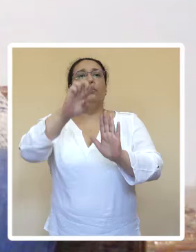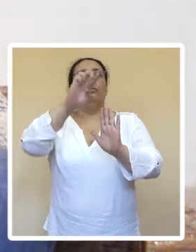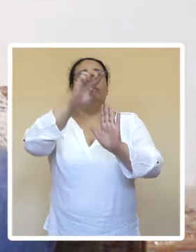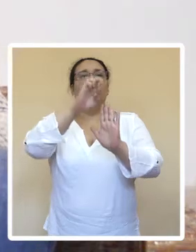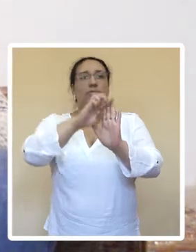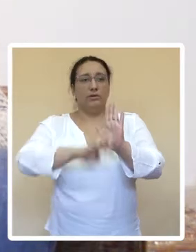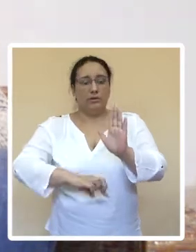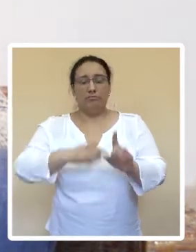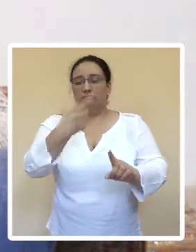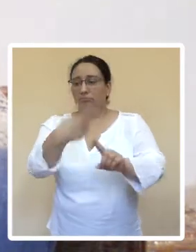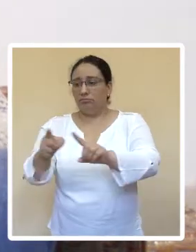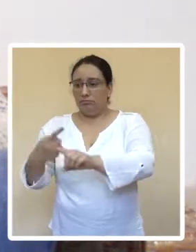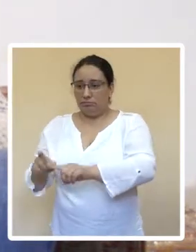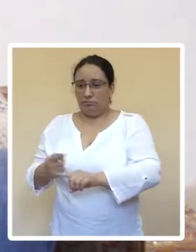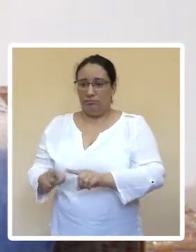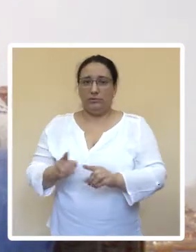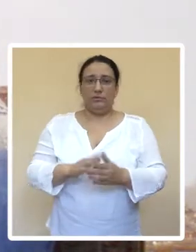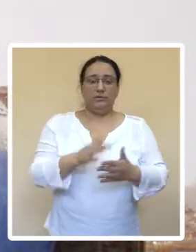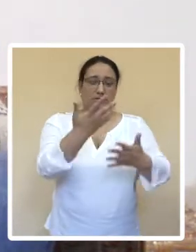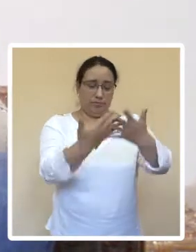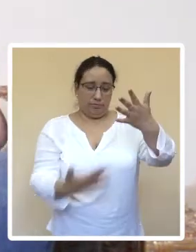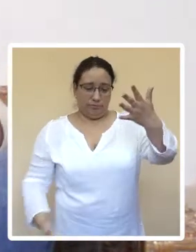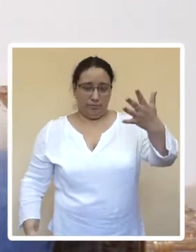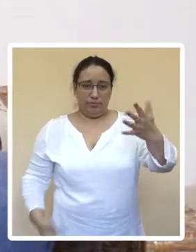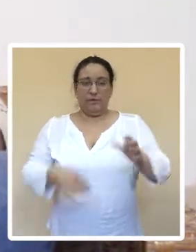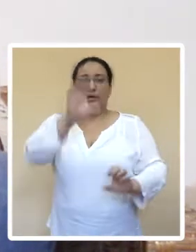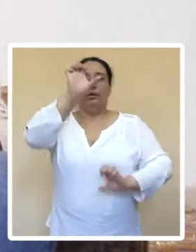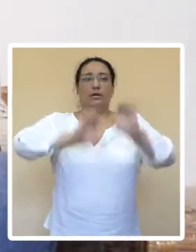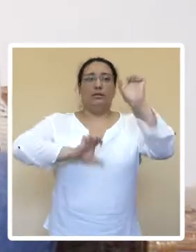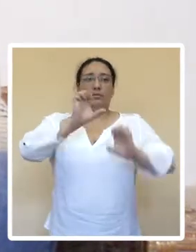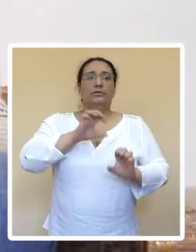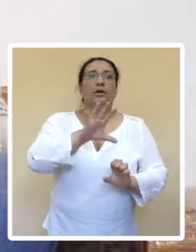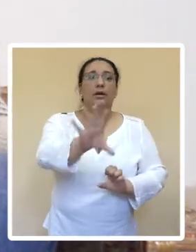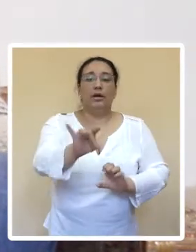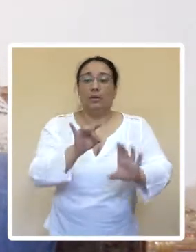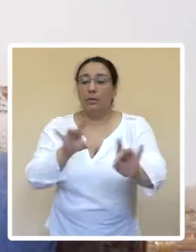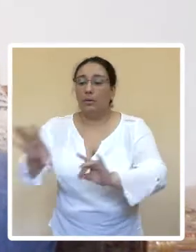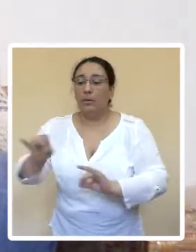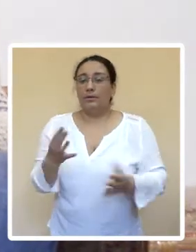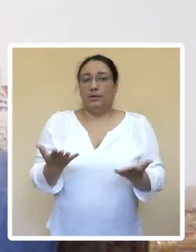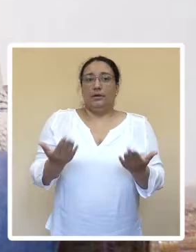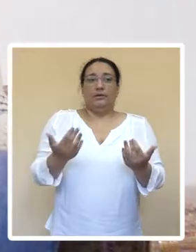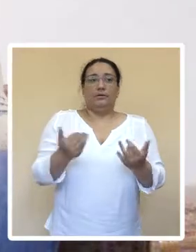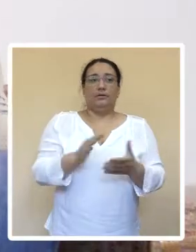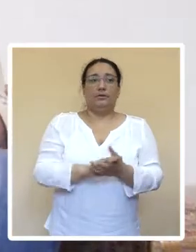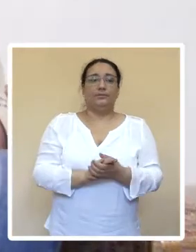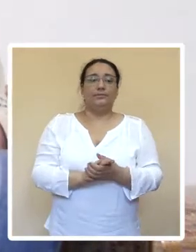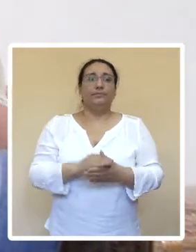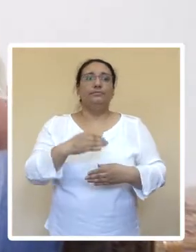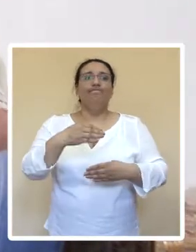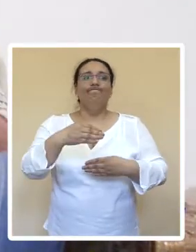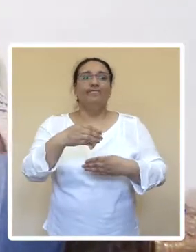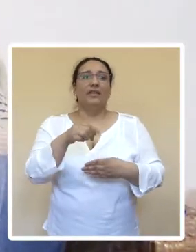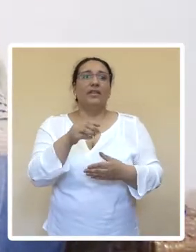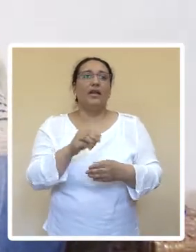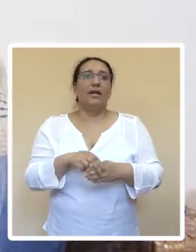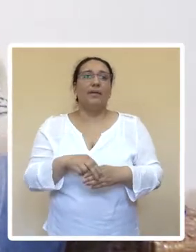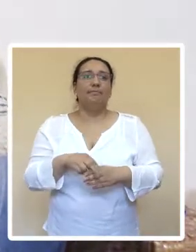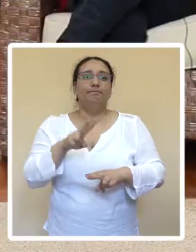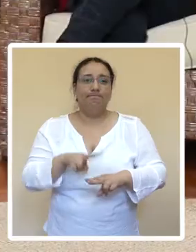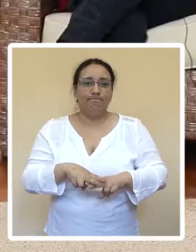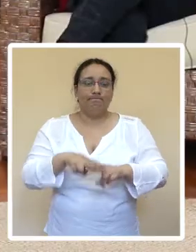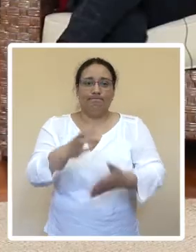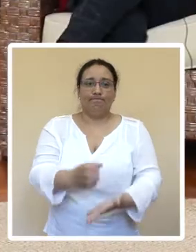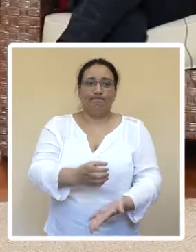en distintos rubros que la empresa encuentre la necesidad, tenga la necesidad, ¿cierto?, de llevar a cabo esos dineros,